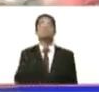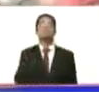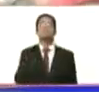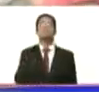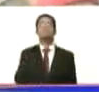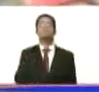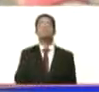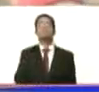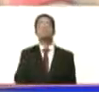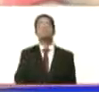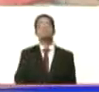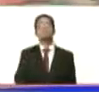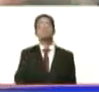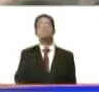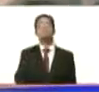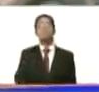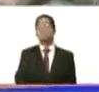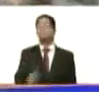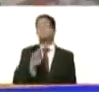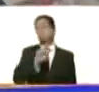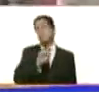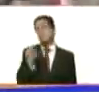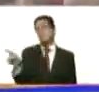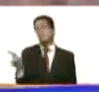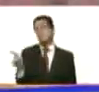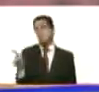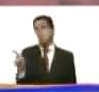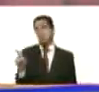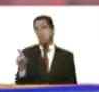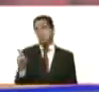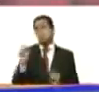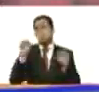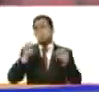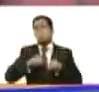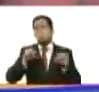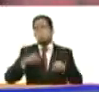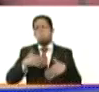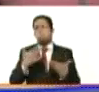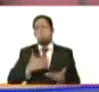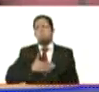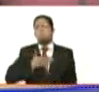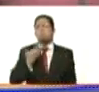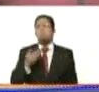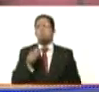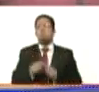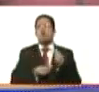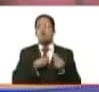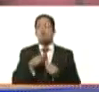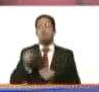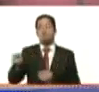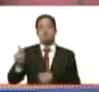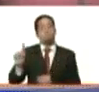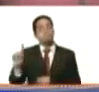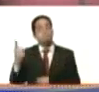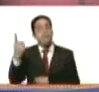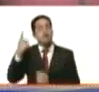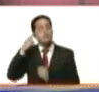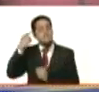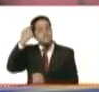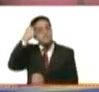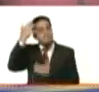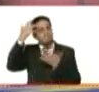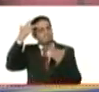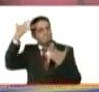Tampoco hubiese sido posible sin la sabiduría y la claridad histórica de nuestro pueblo, representado